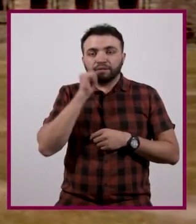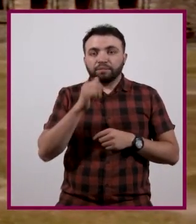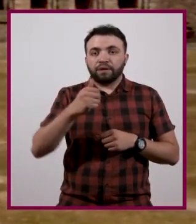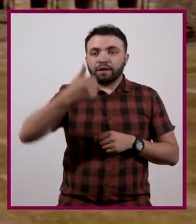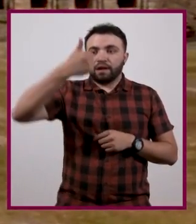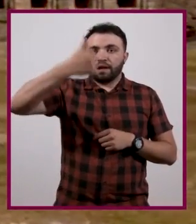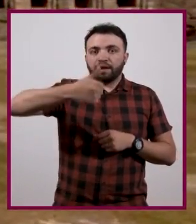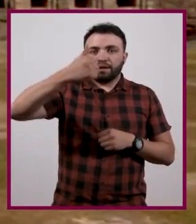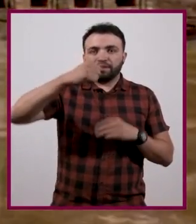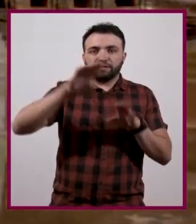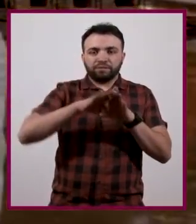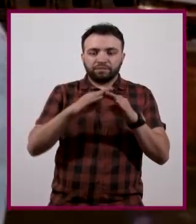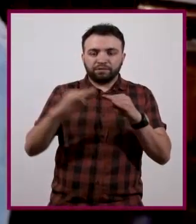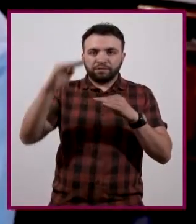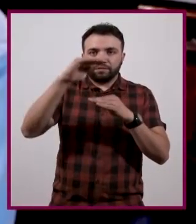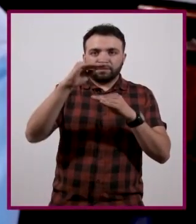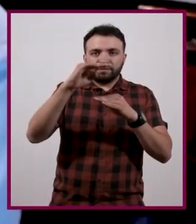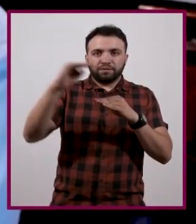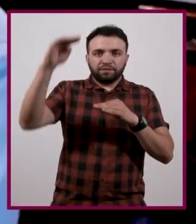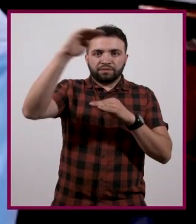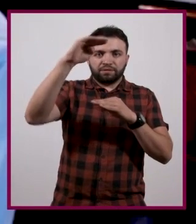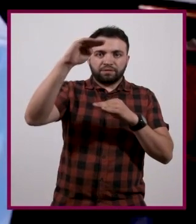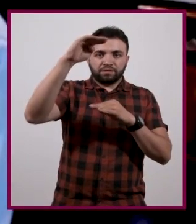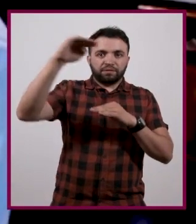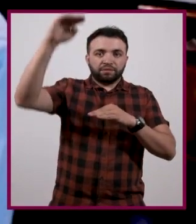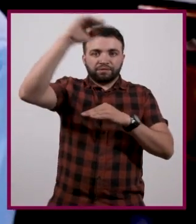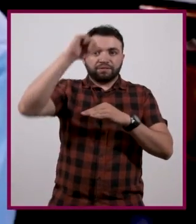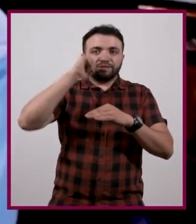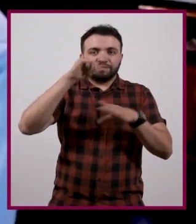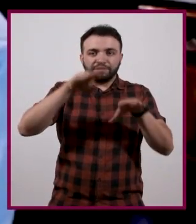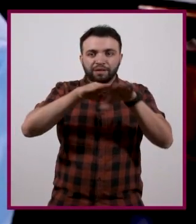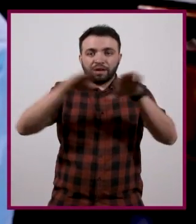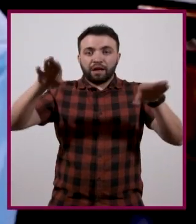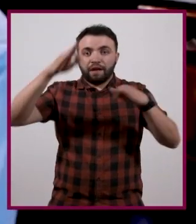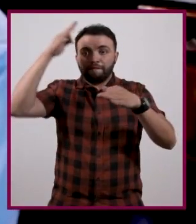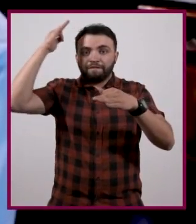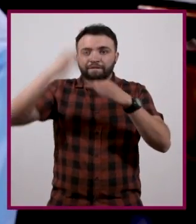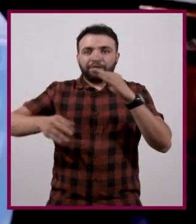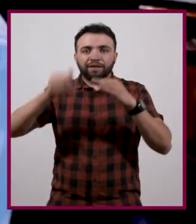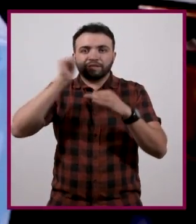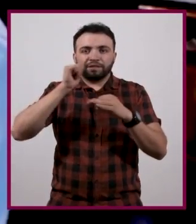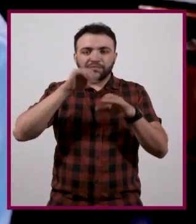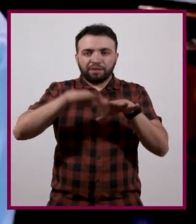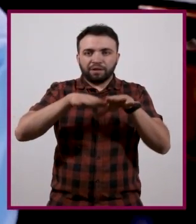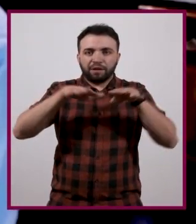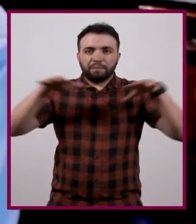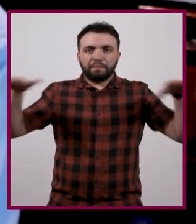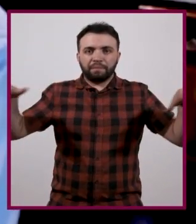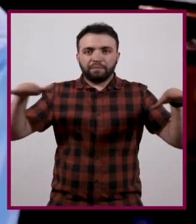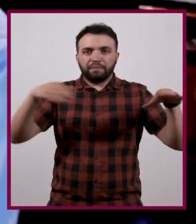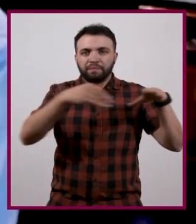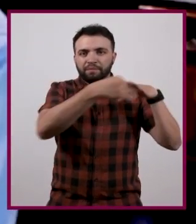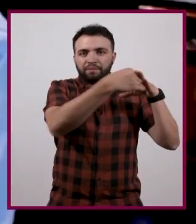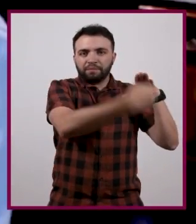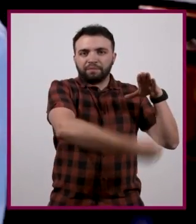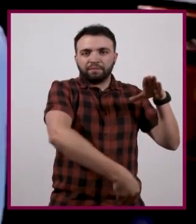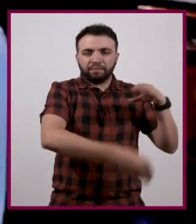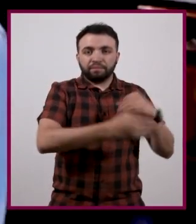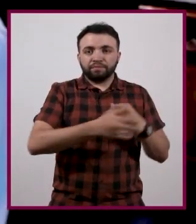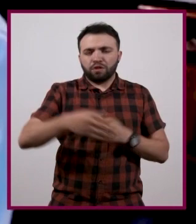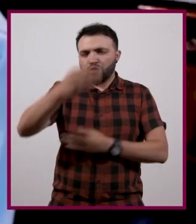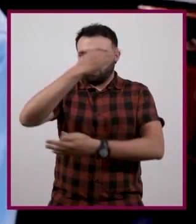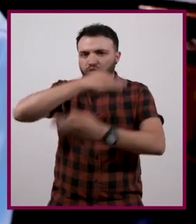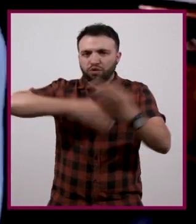termina justo en un volado, que es una cornisa que sobresale al paño del tablero. Todos